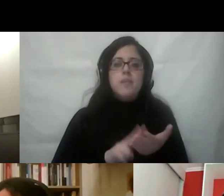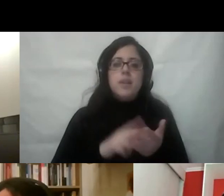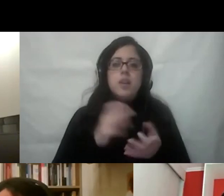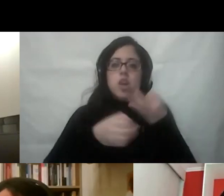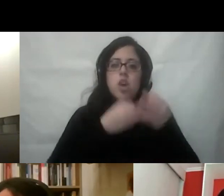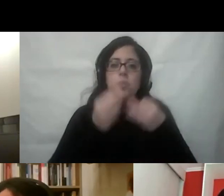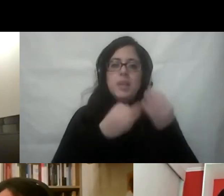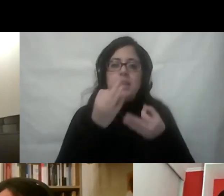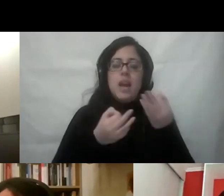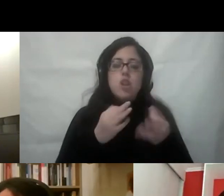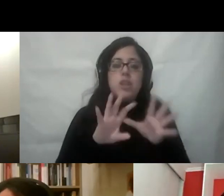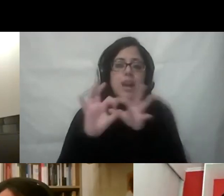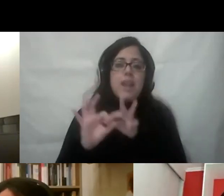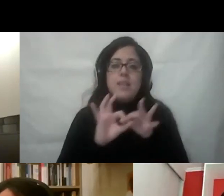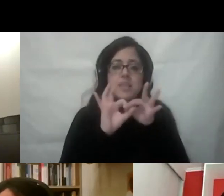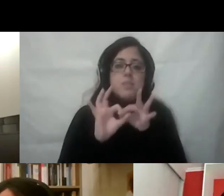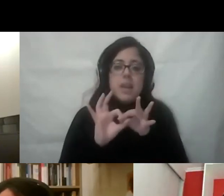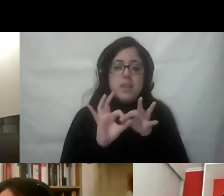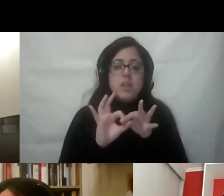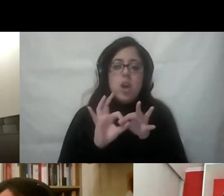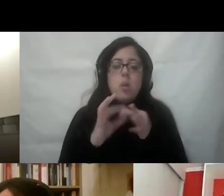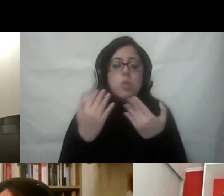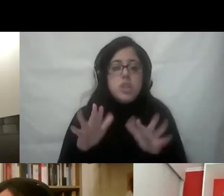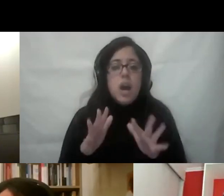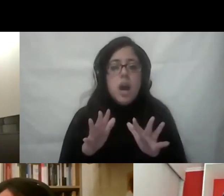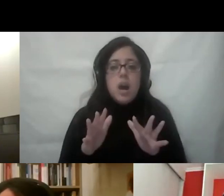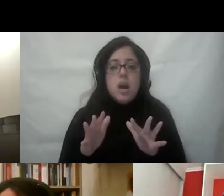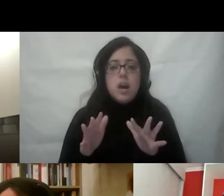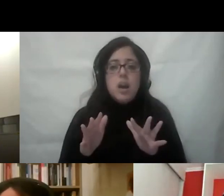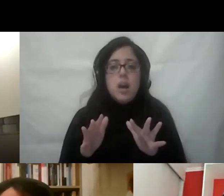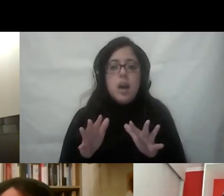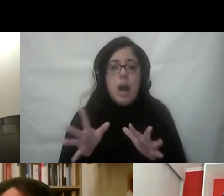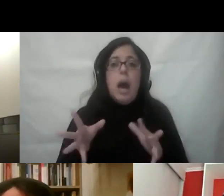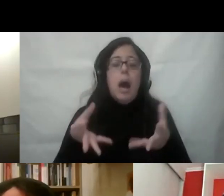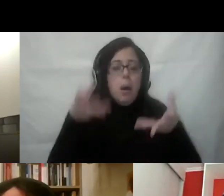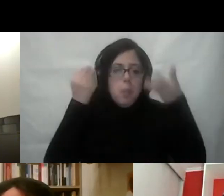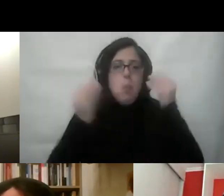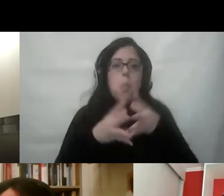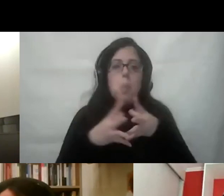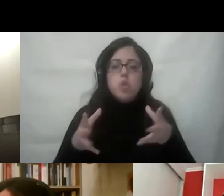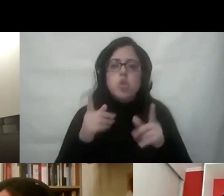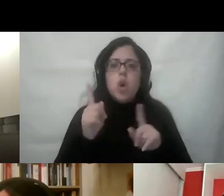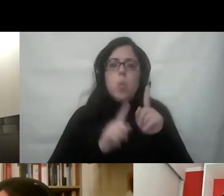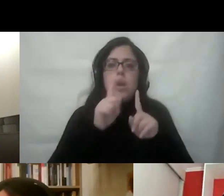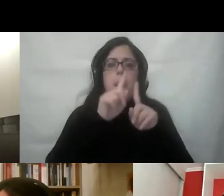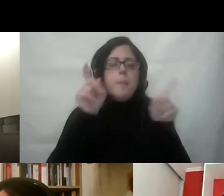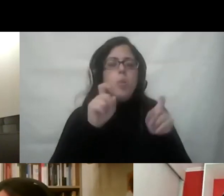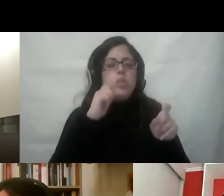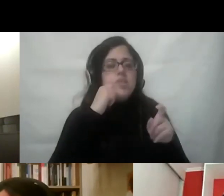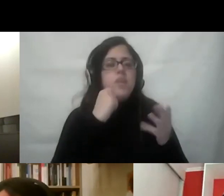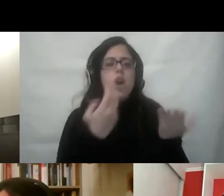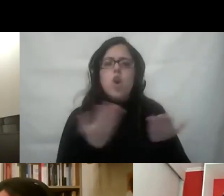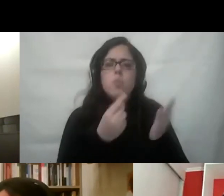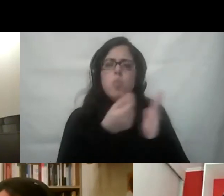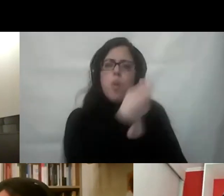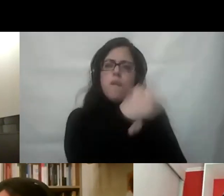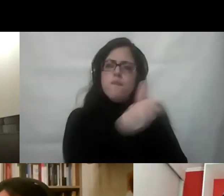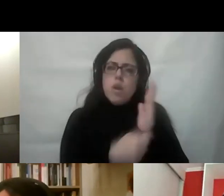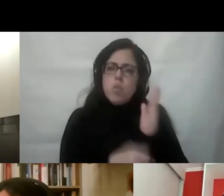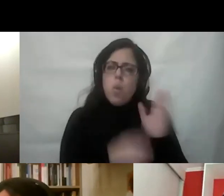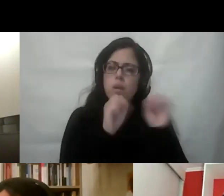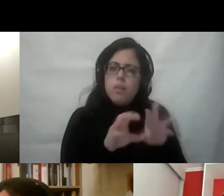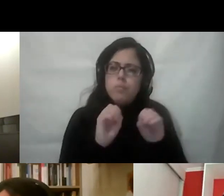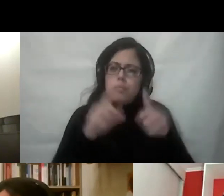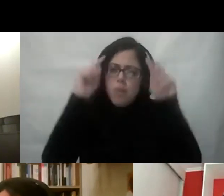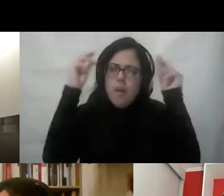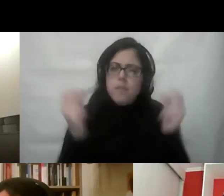a todas porque han aprendido un montón. Y las preguntas son, ¿cómo evaluar estas habilidades de manera formativa,